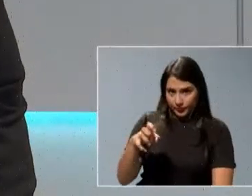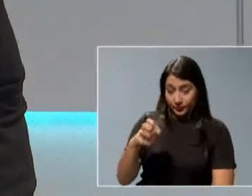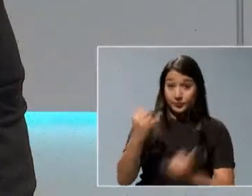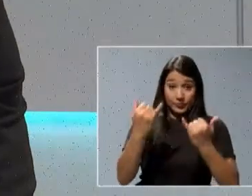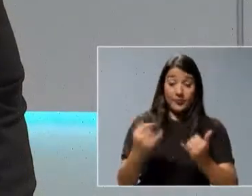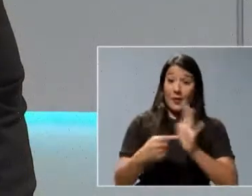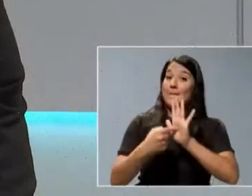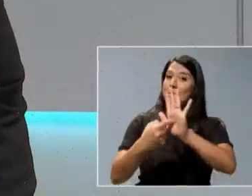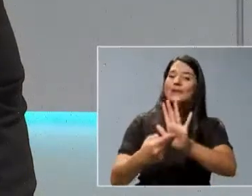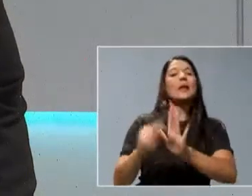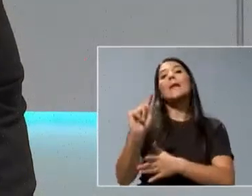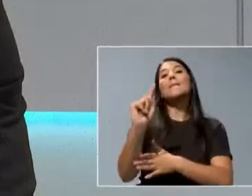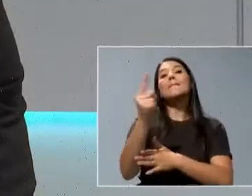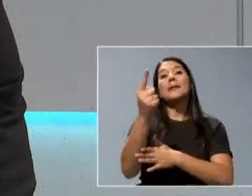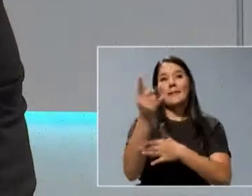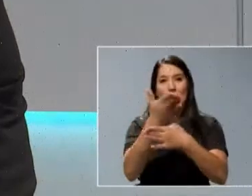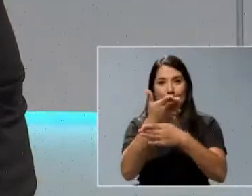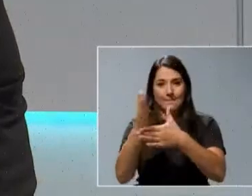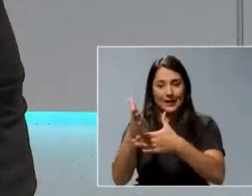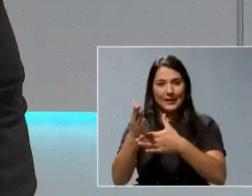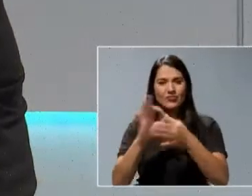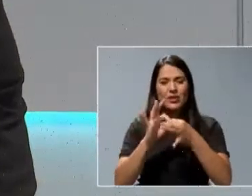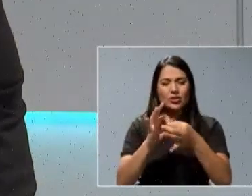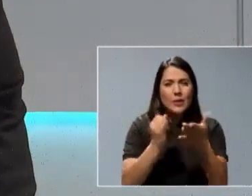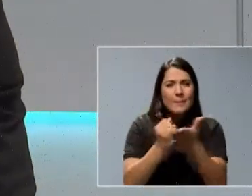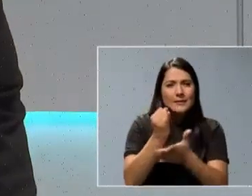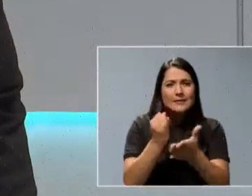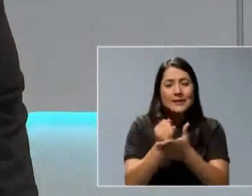la primera entrega de un poliducto en peligro.